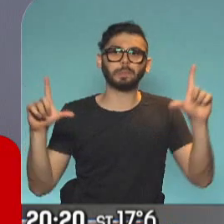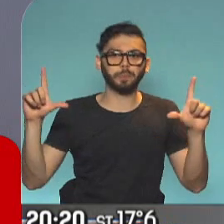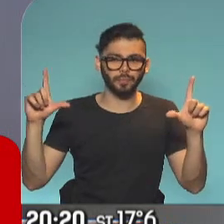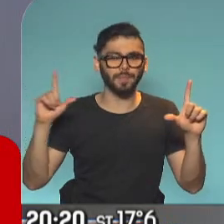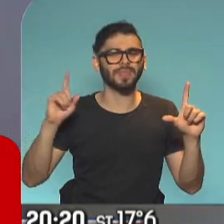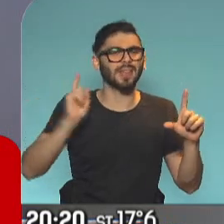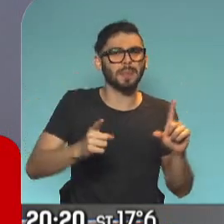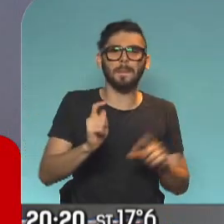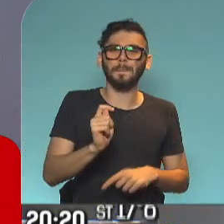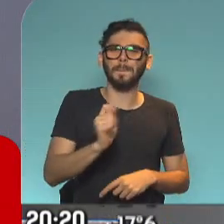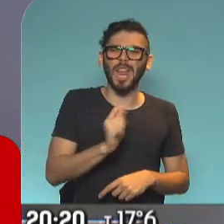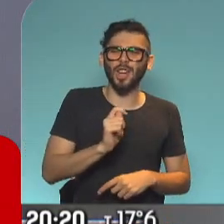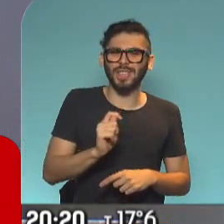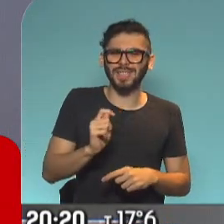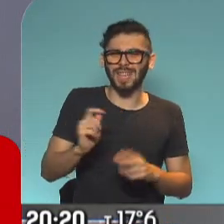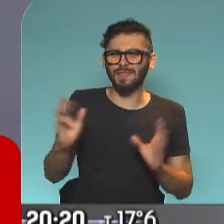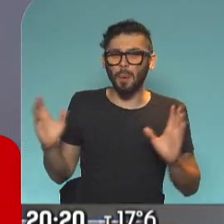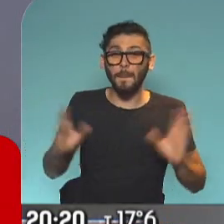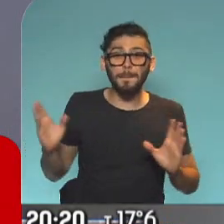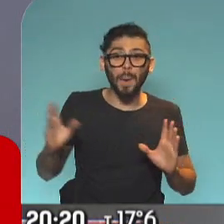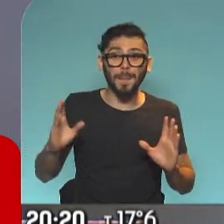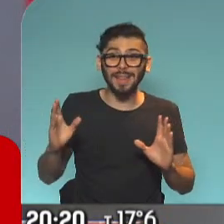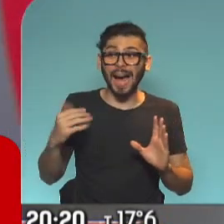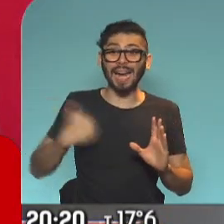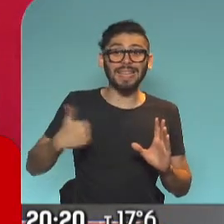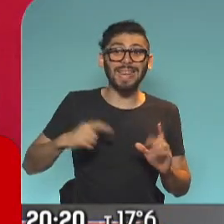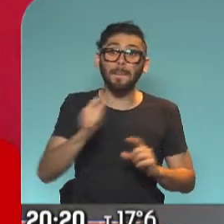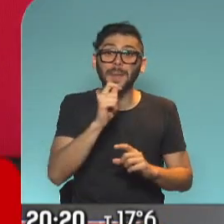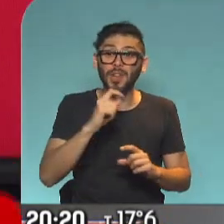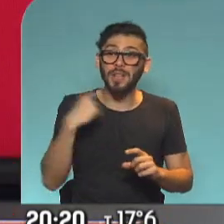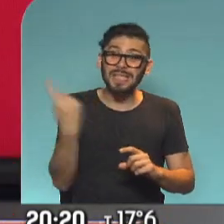periodistas y es uno de los peores momentos desde hace años del periodismo en la Argentina. Seguimos con más información. Gracias.